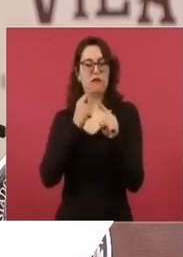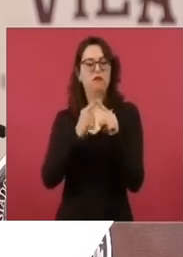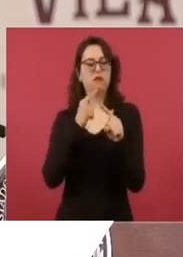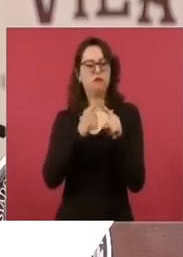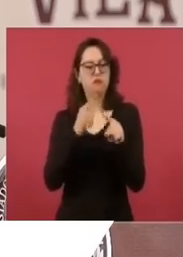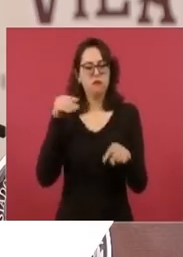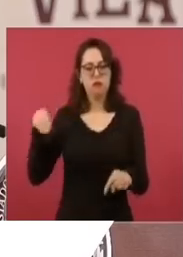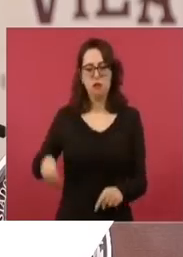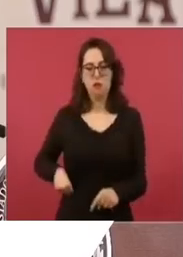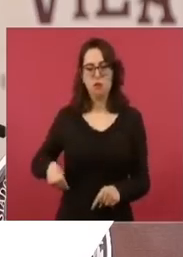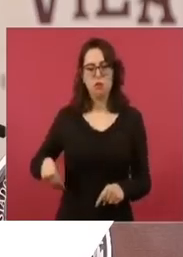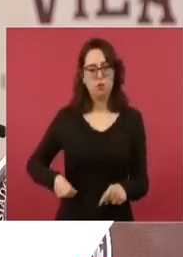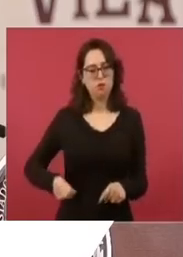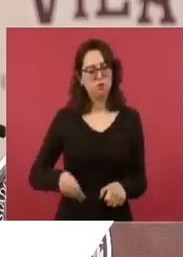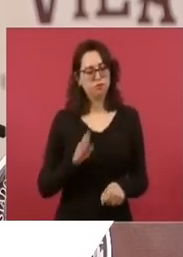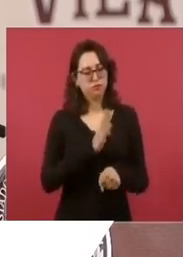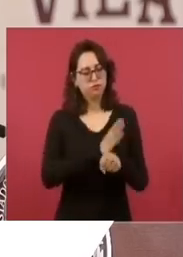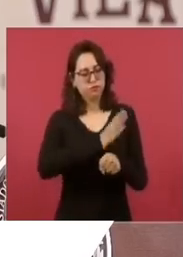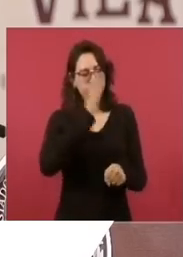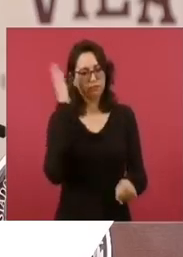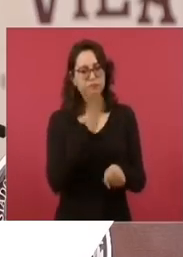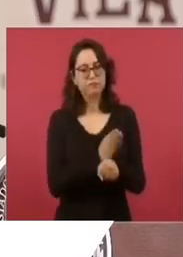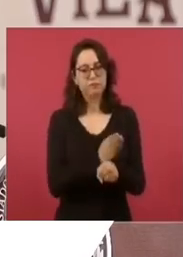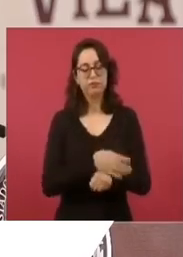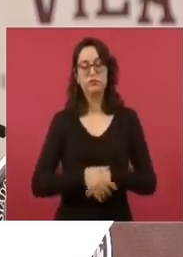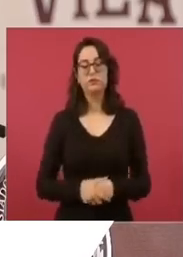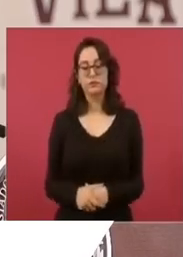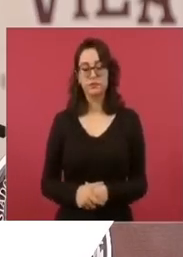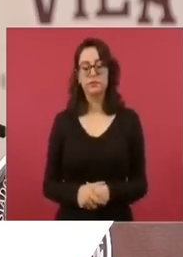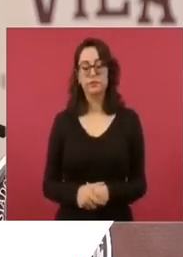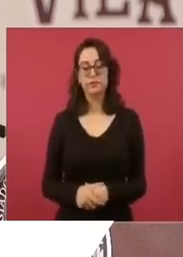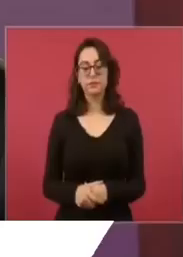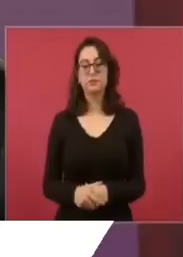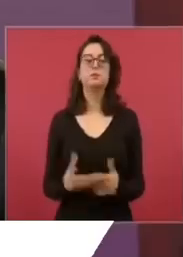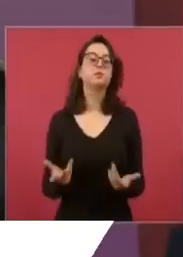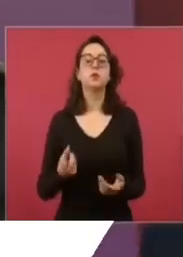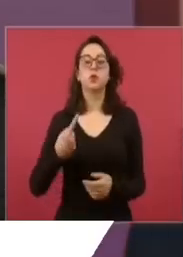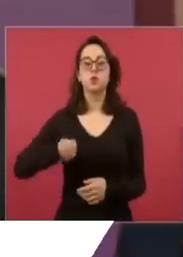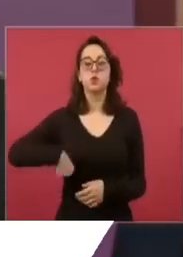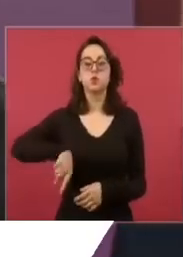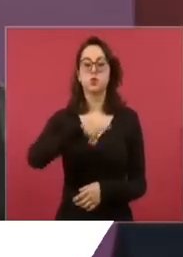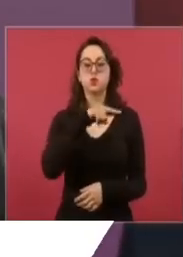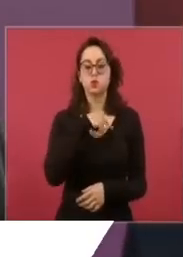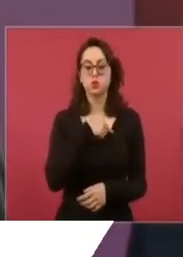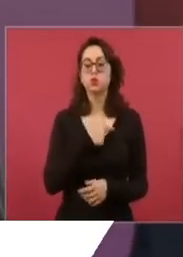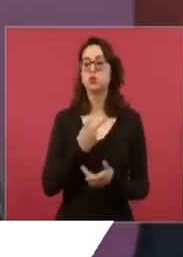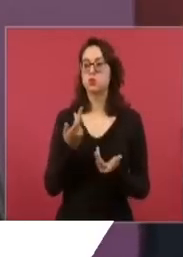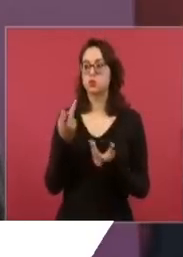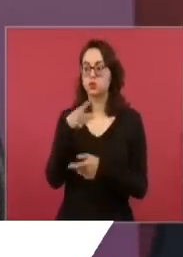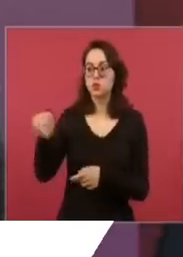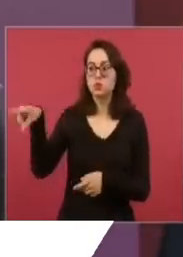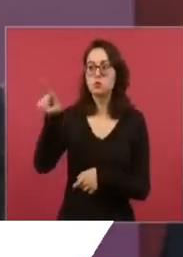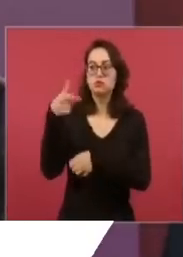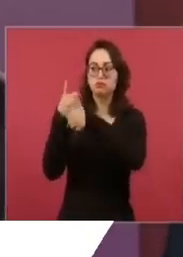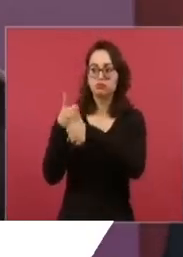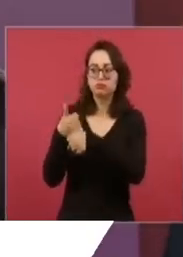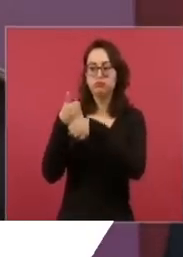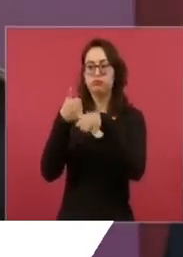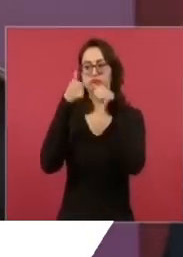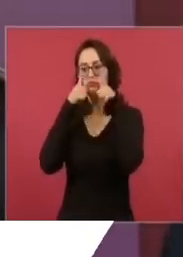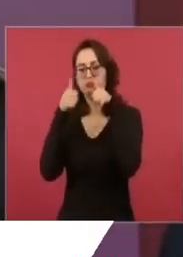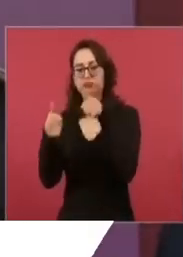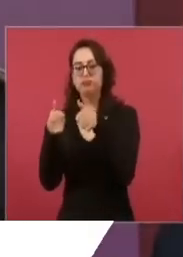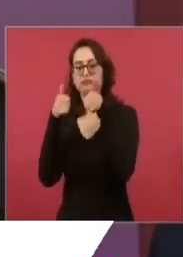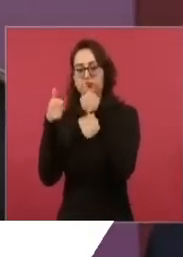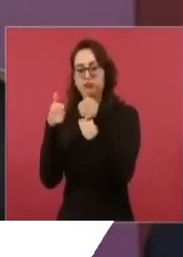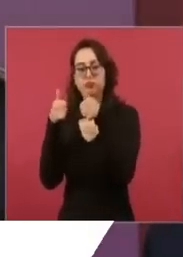a las víctimas a los sobrevivientes a los familiares también de quienes perdieron la vida estos pequeñitos Alejandro Encinas Pues sí dio un